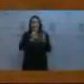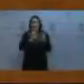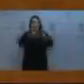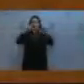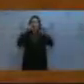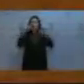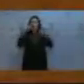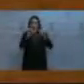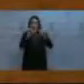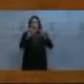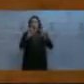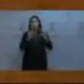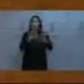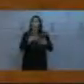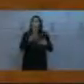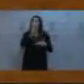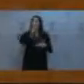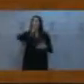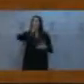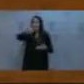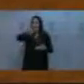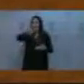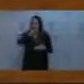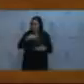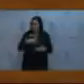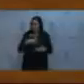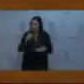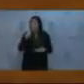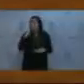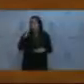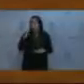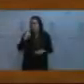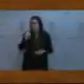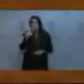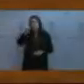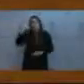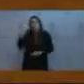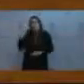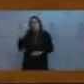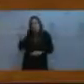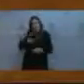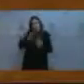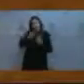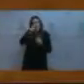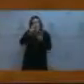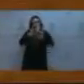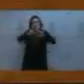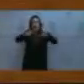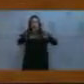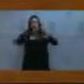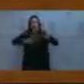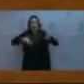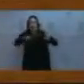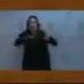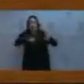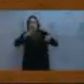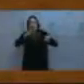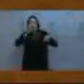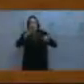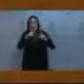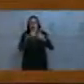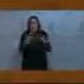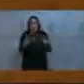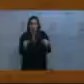hicieron con esas ayudas de 25.000 euros que anunciaron hace un año para los empresarios de las zonas rurales de Asturias, de